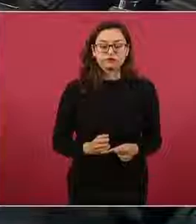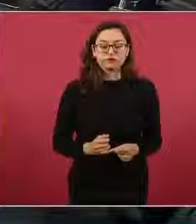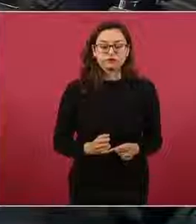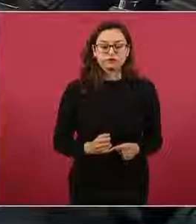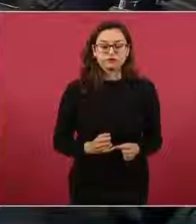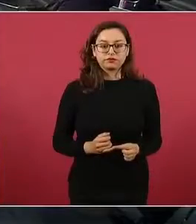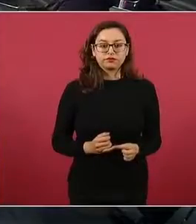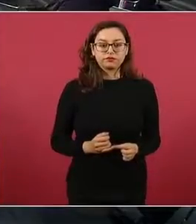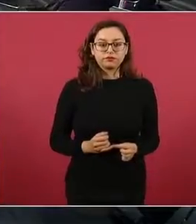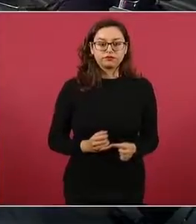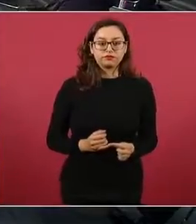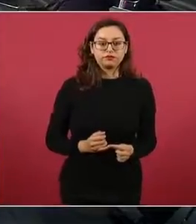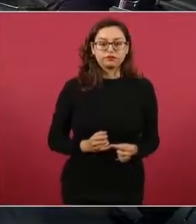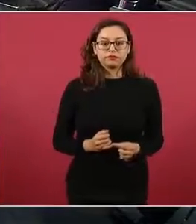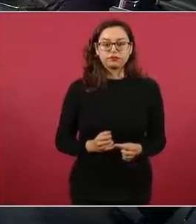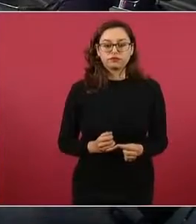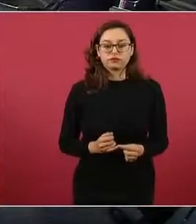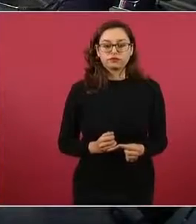presidente,